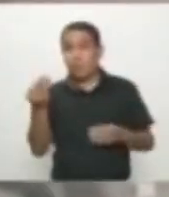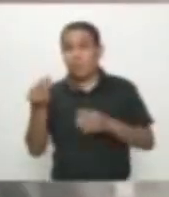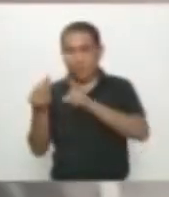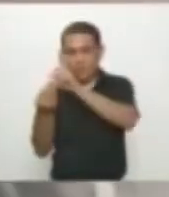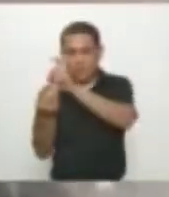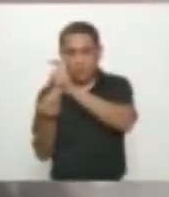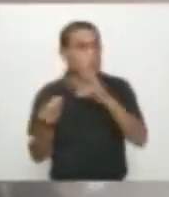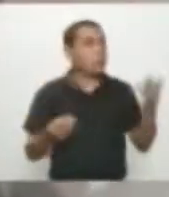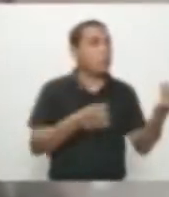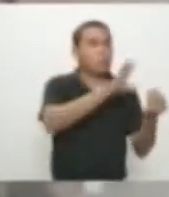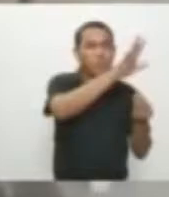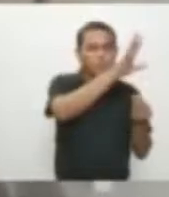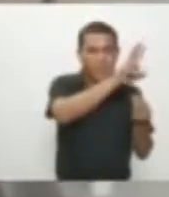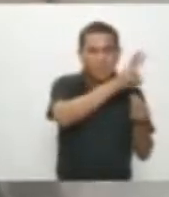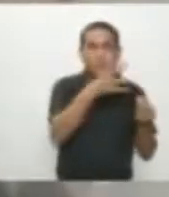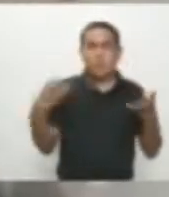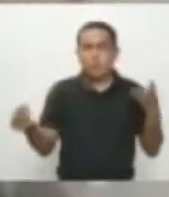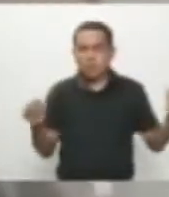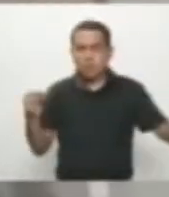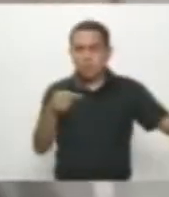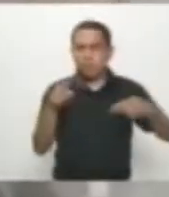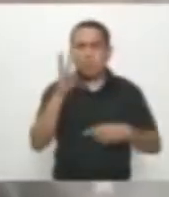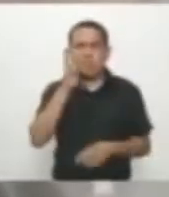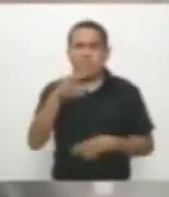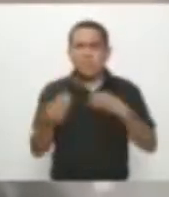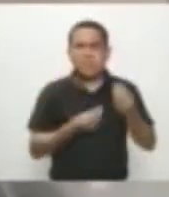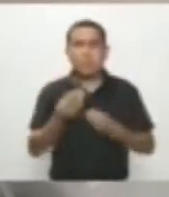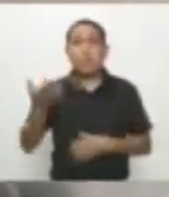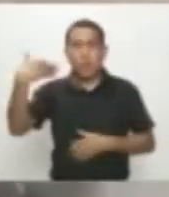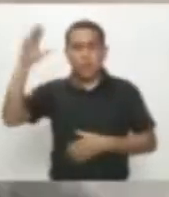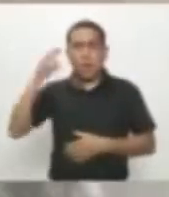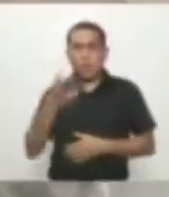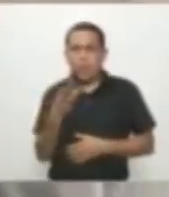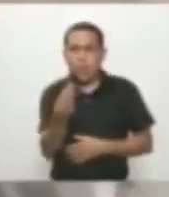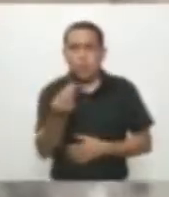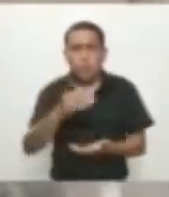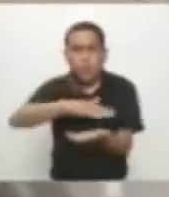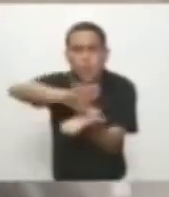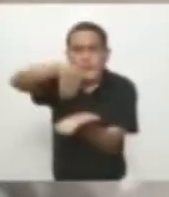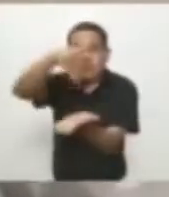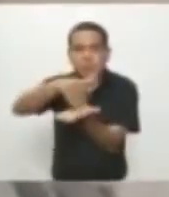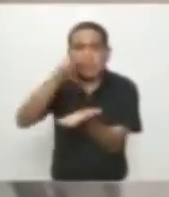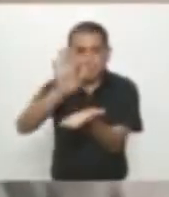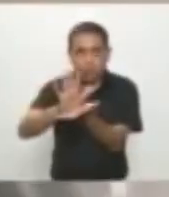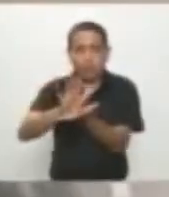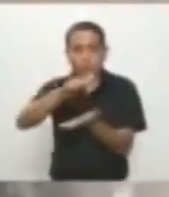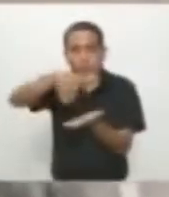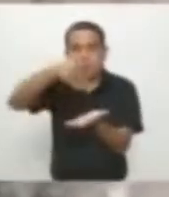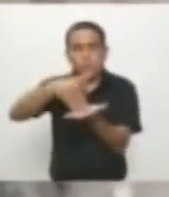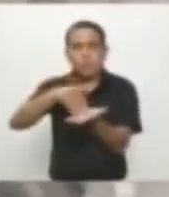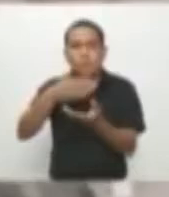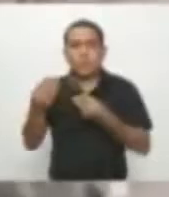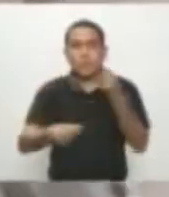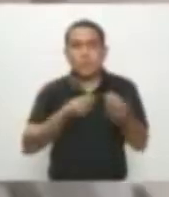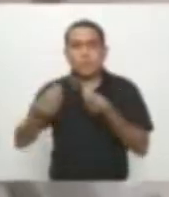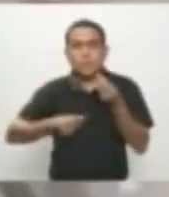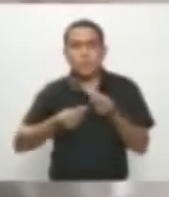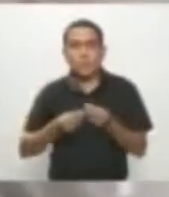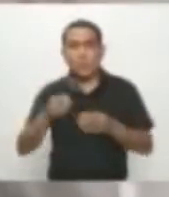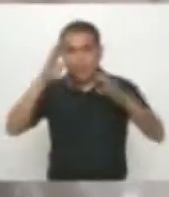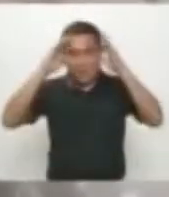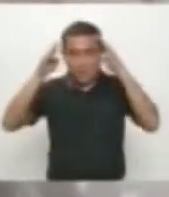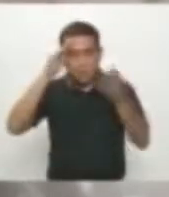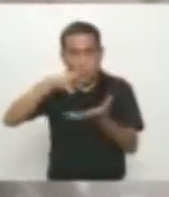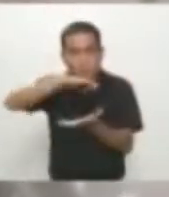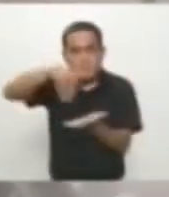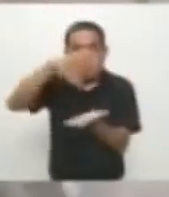primer instante se aprecia como un grupo de ellos que antes estaba reunido en la parte central del patio avanza. En las imágenes se